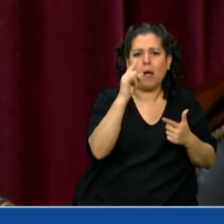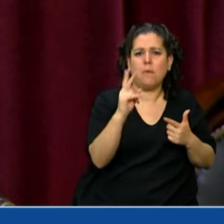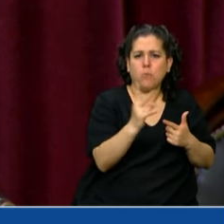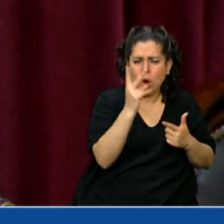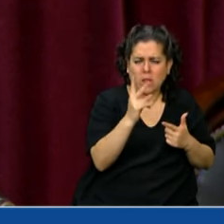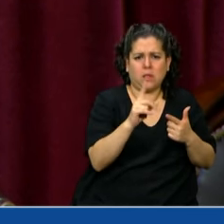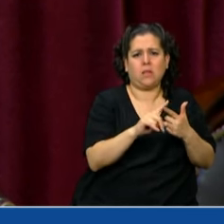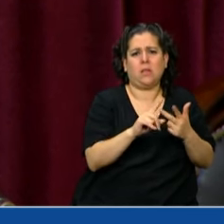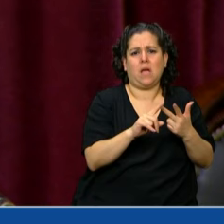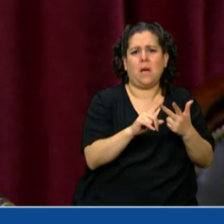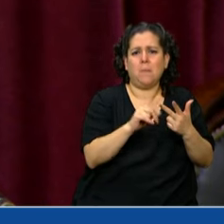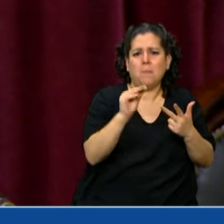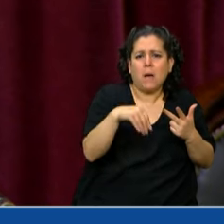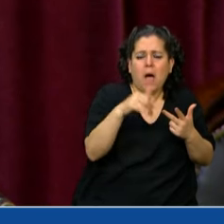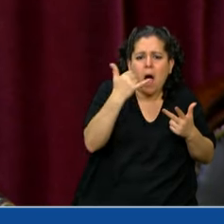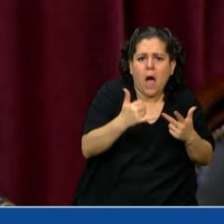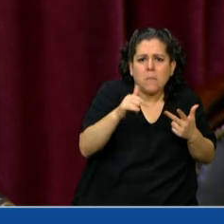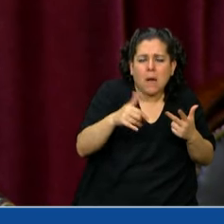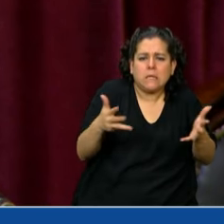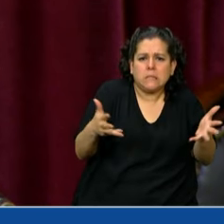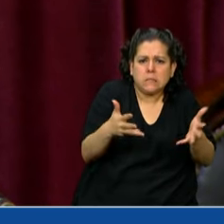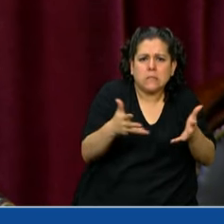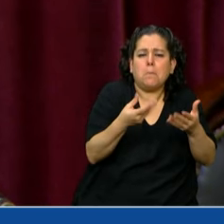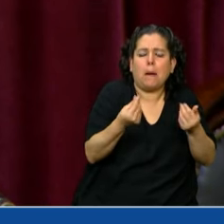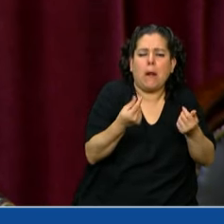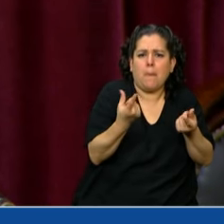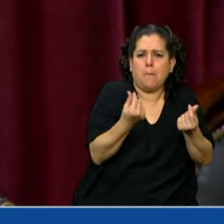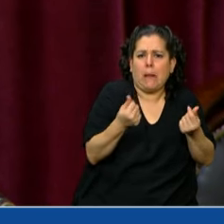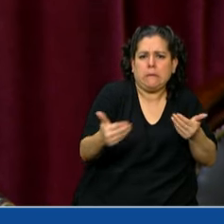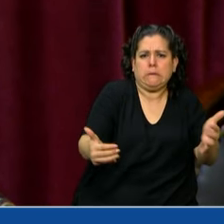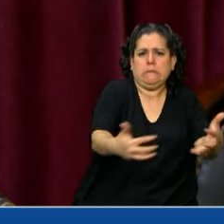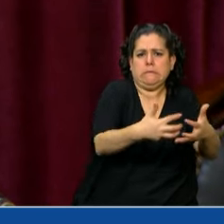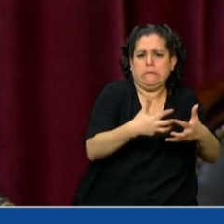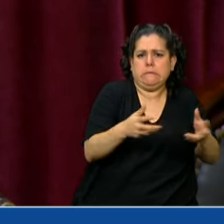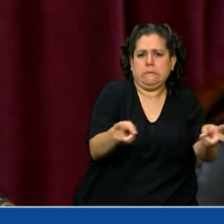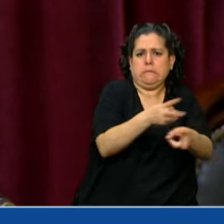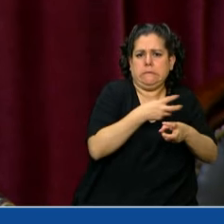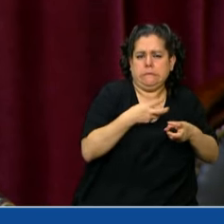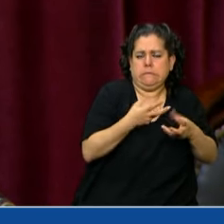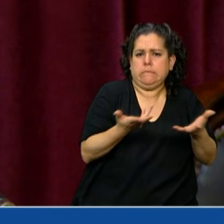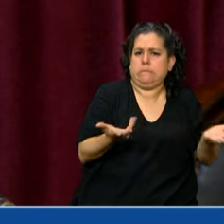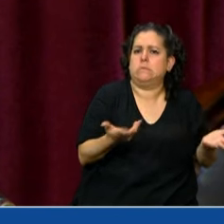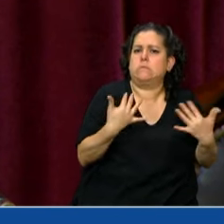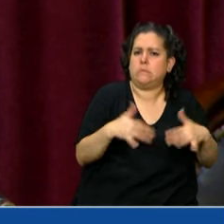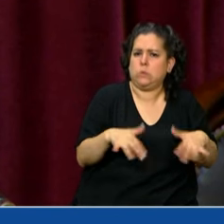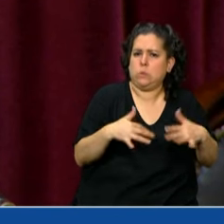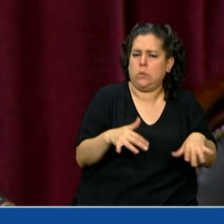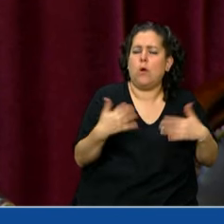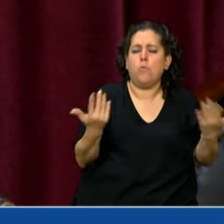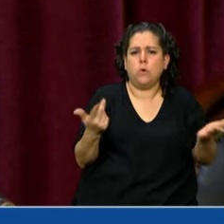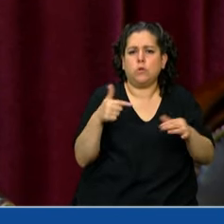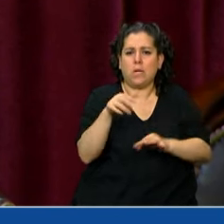además van a tener más incentivos para el saqueo presidenta Este es un proyecto que se